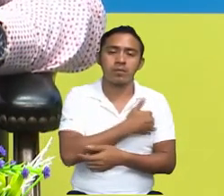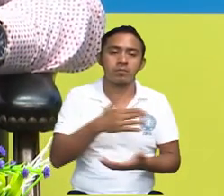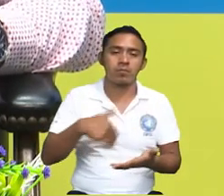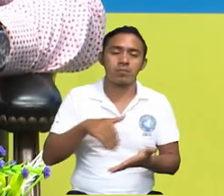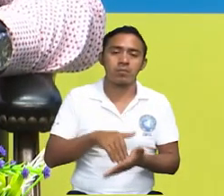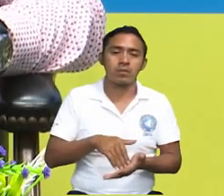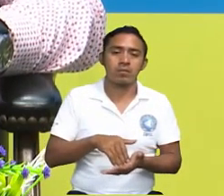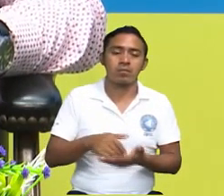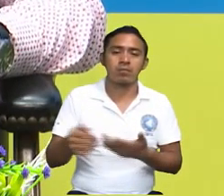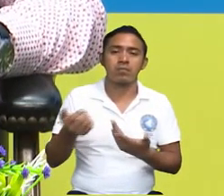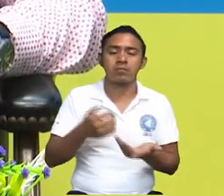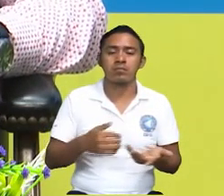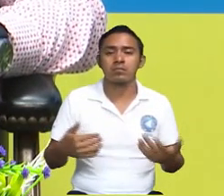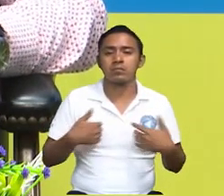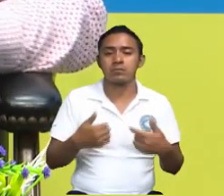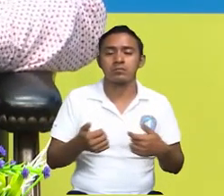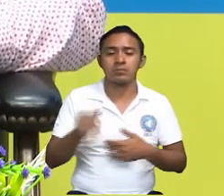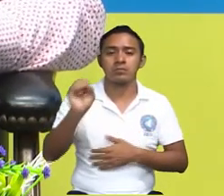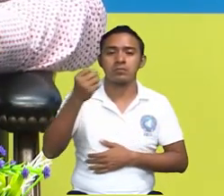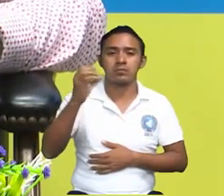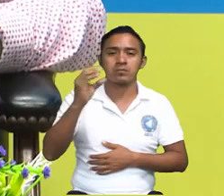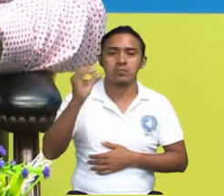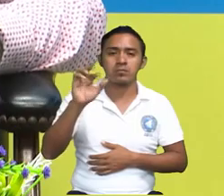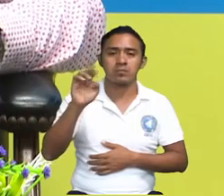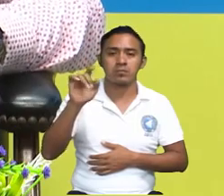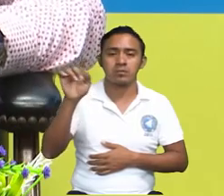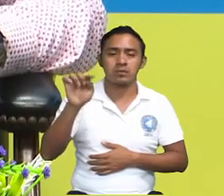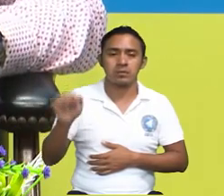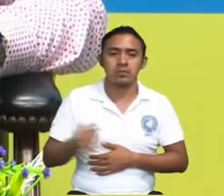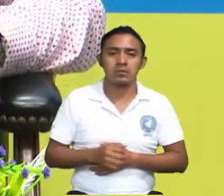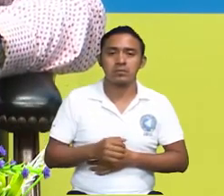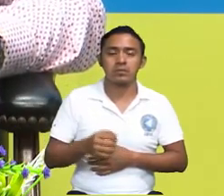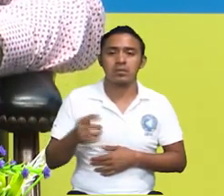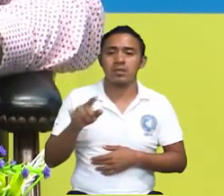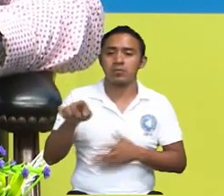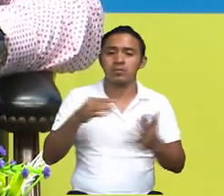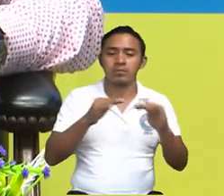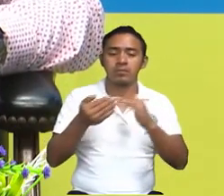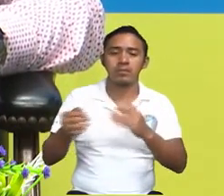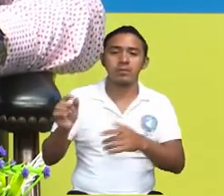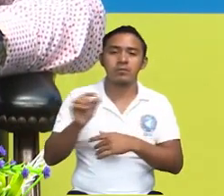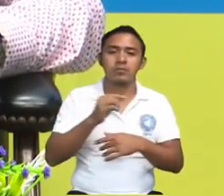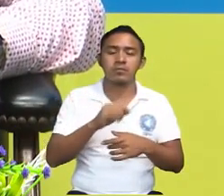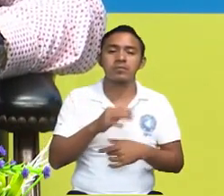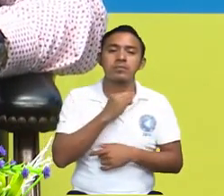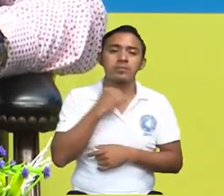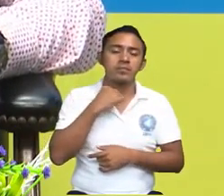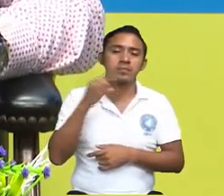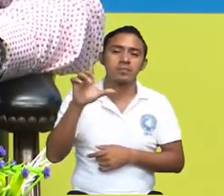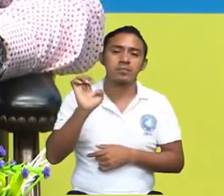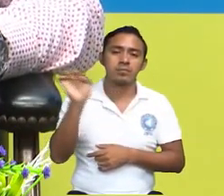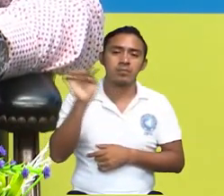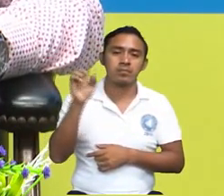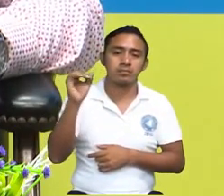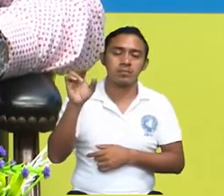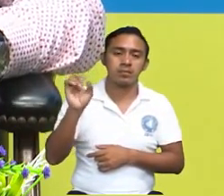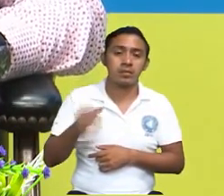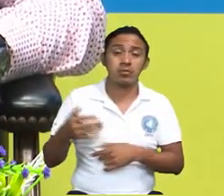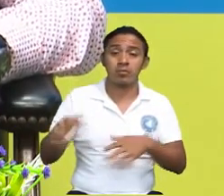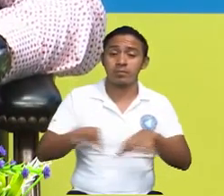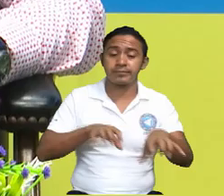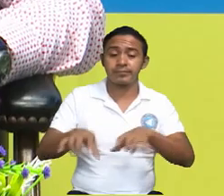Salud Sócrates Flores, ubicado en el barrio Monseñor Lescano. Con él estamos hablando sobre la jornada de vacunación